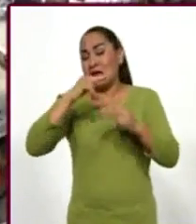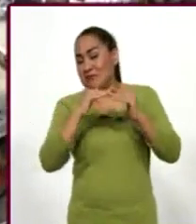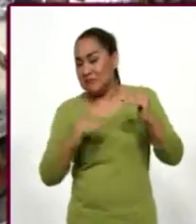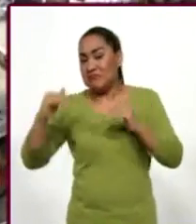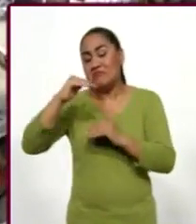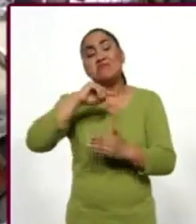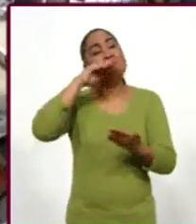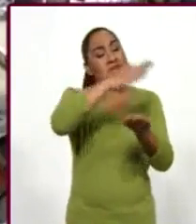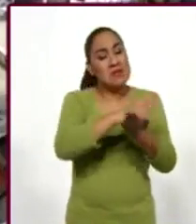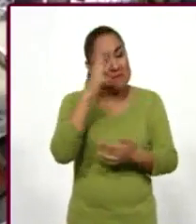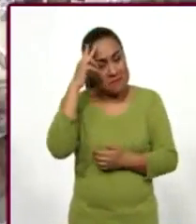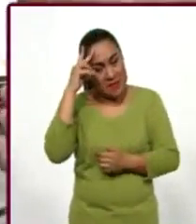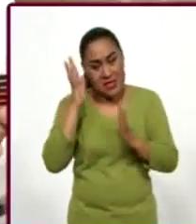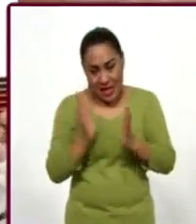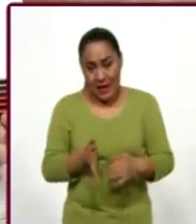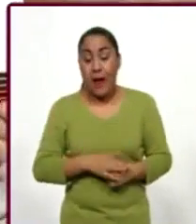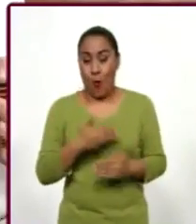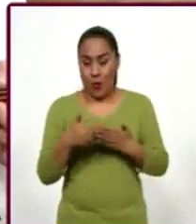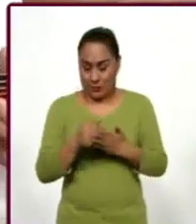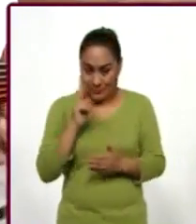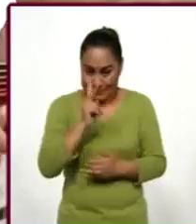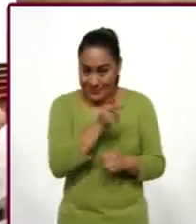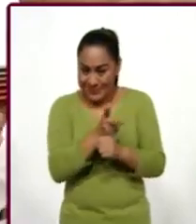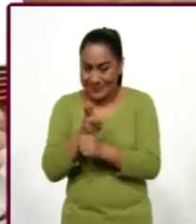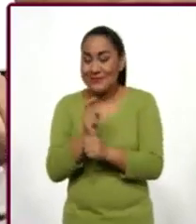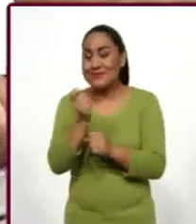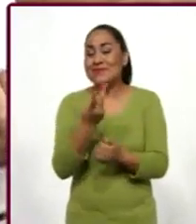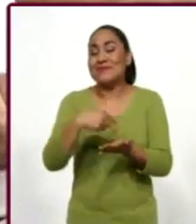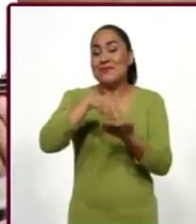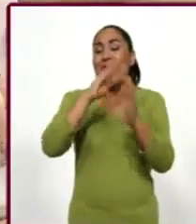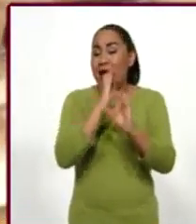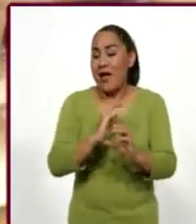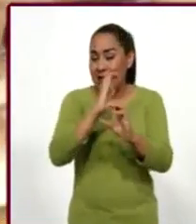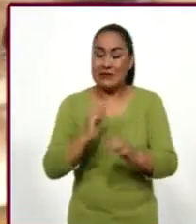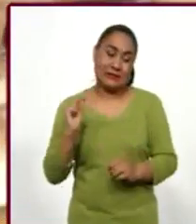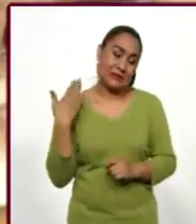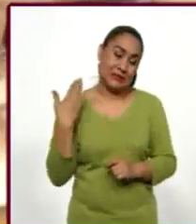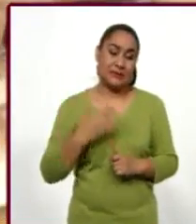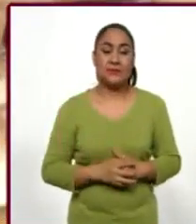palacio de bellas artes bueno aquí parque lo que captamos en su presentación hace unos momentos